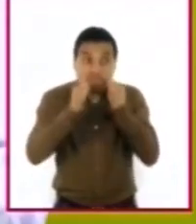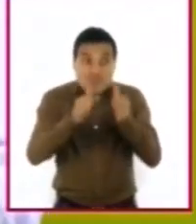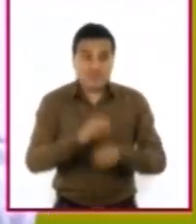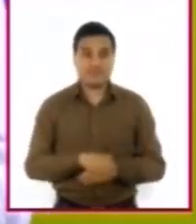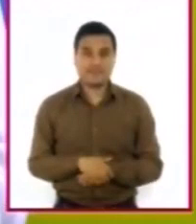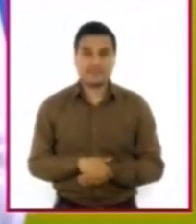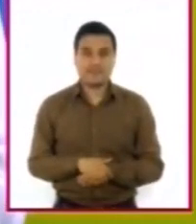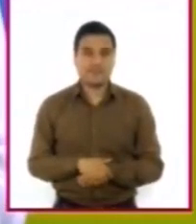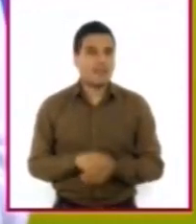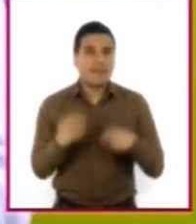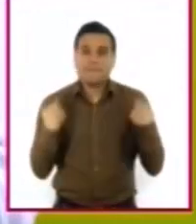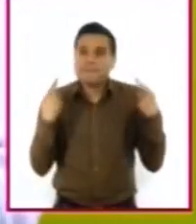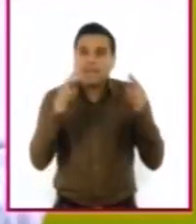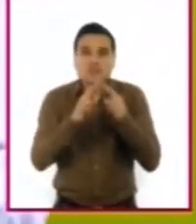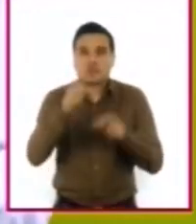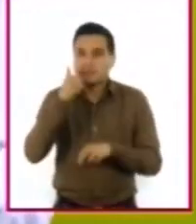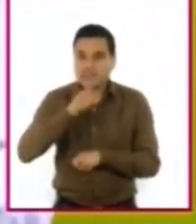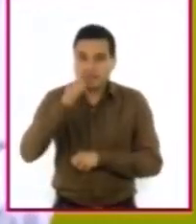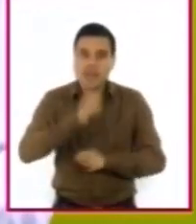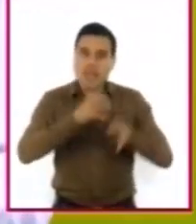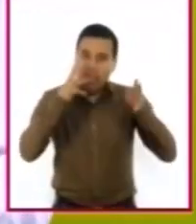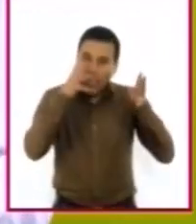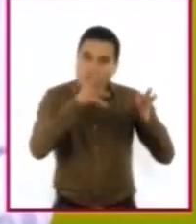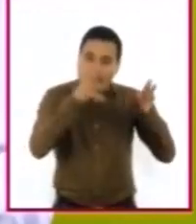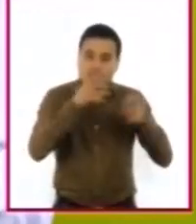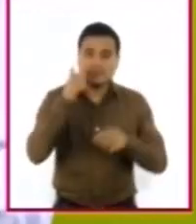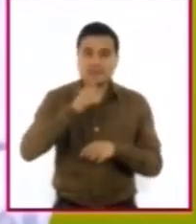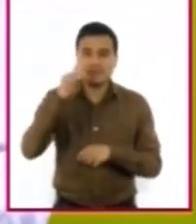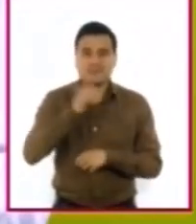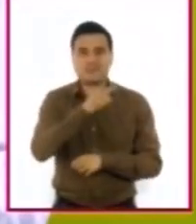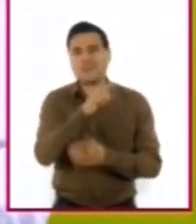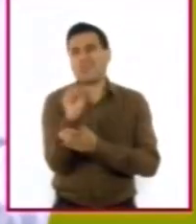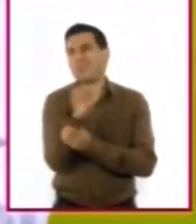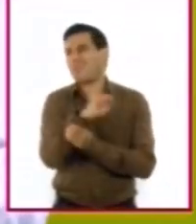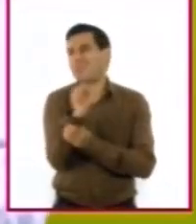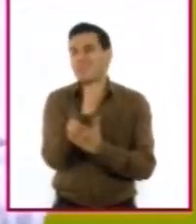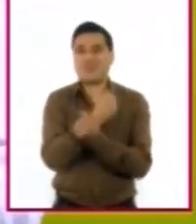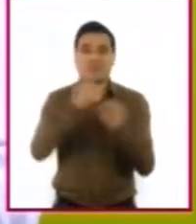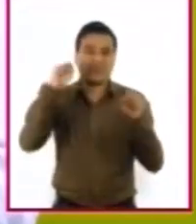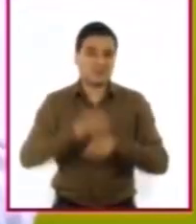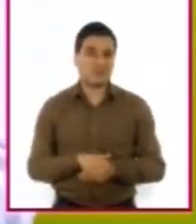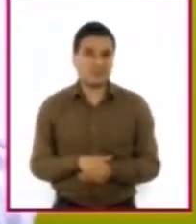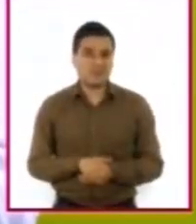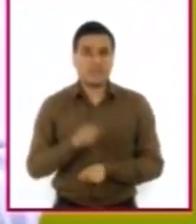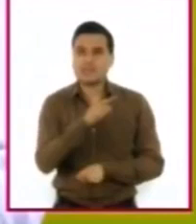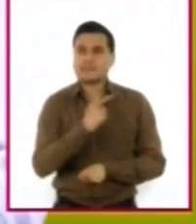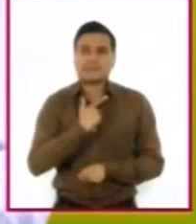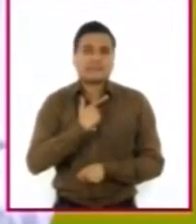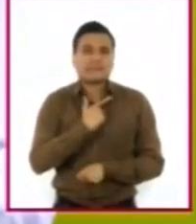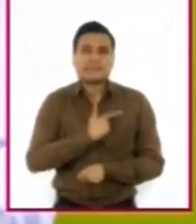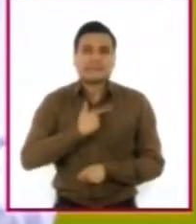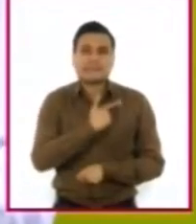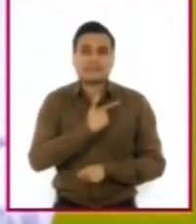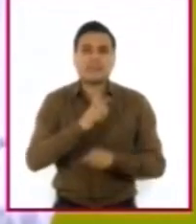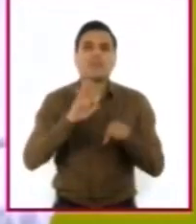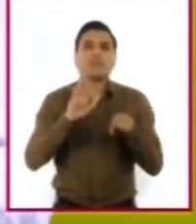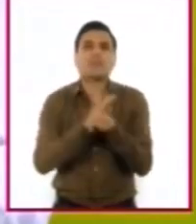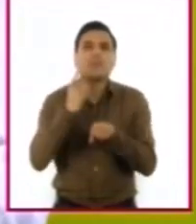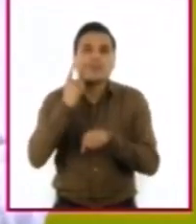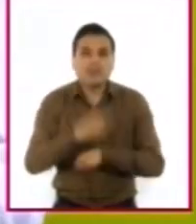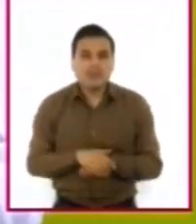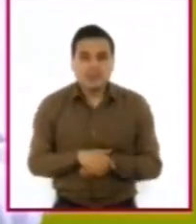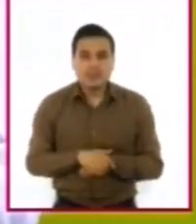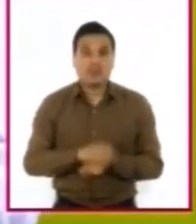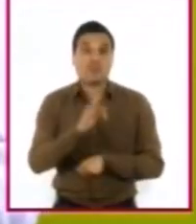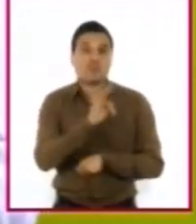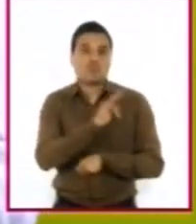Los profesores de la universidad le llamaban la atención, pero él se aburría terriblemente. Lo único que le gustaba de estar ahí era cuando podía estar un rato